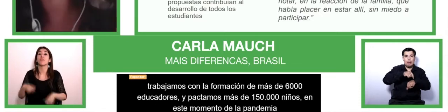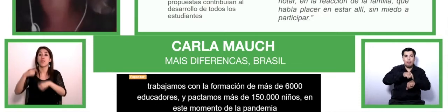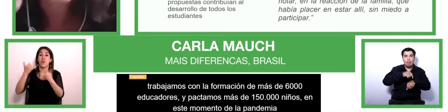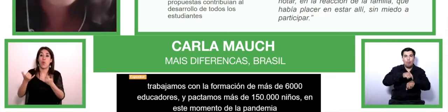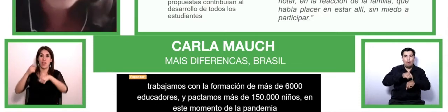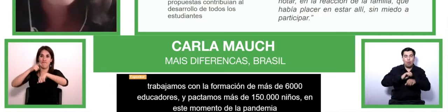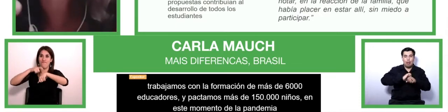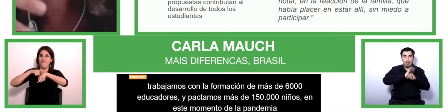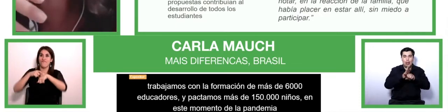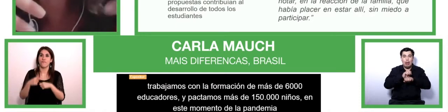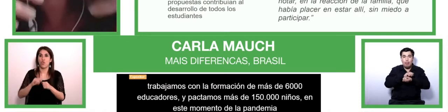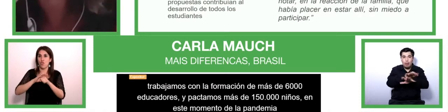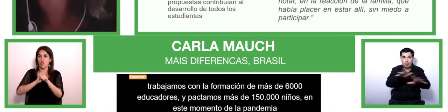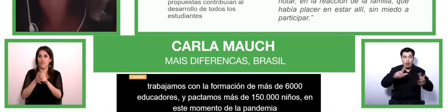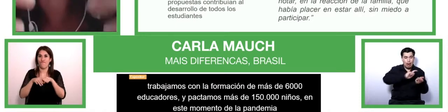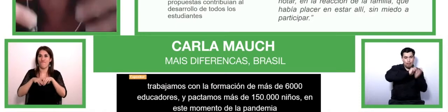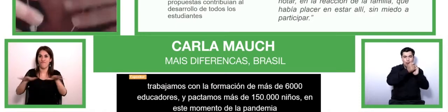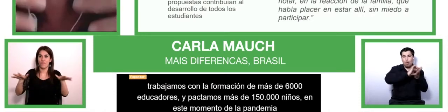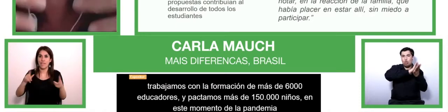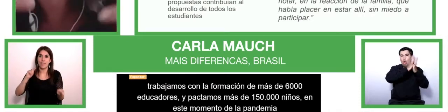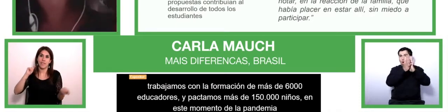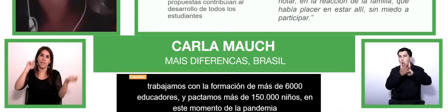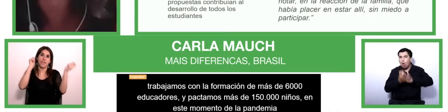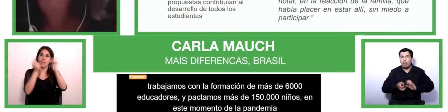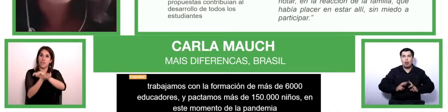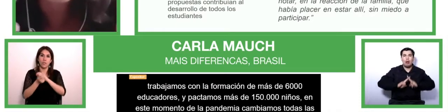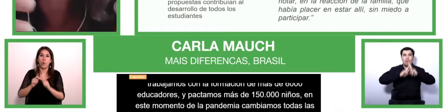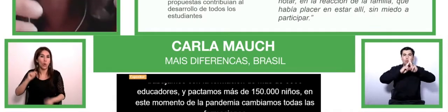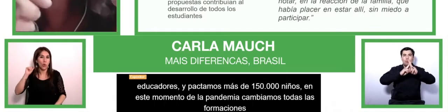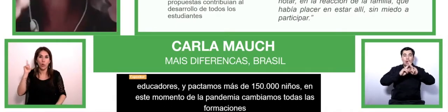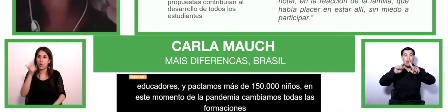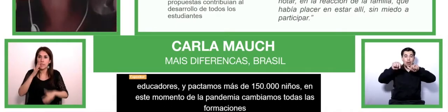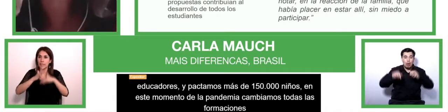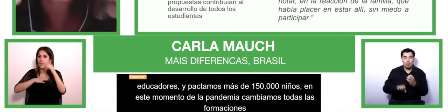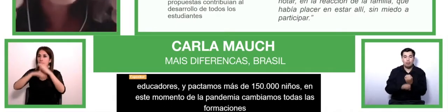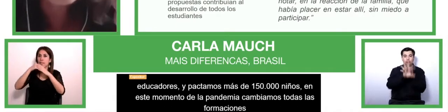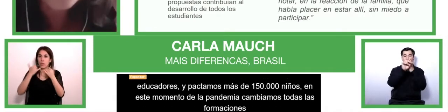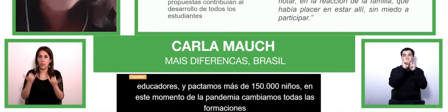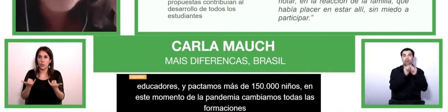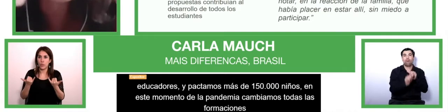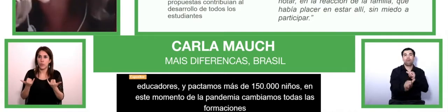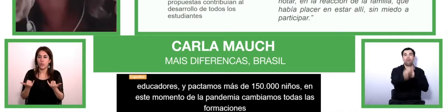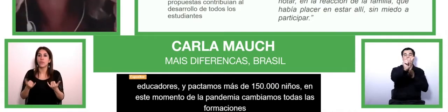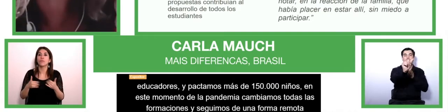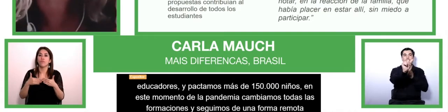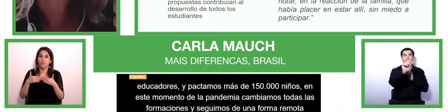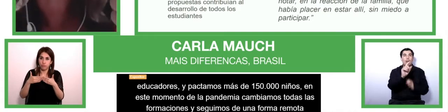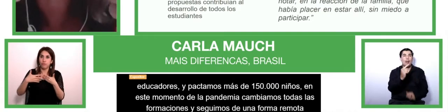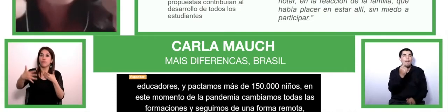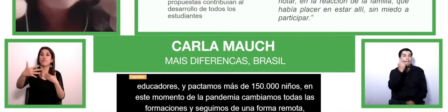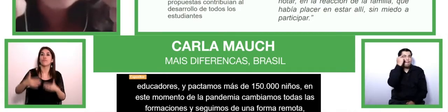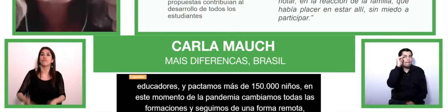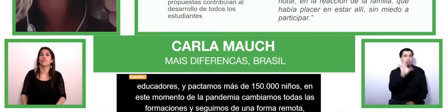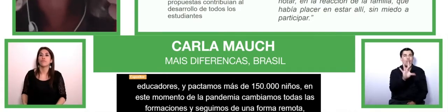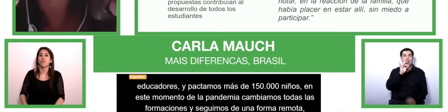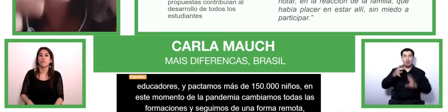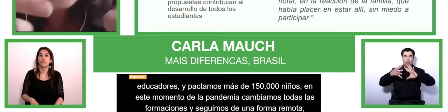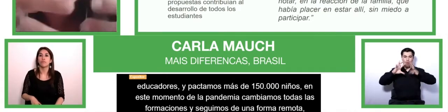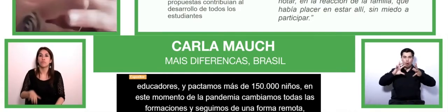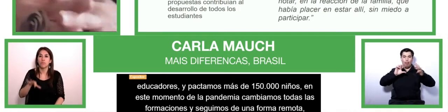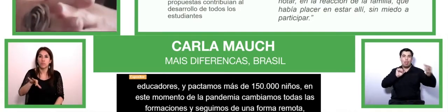cambiamos todas las formaciones y seguimos de una forma remota. Encontramos formas de seguir